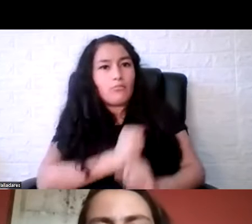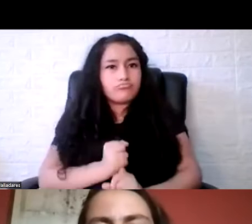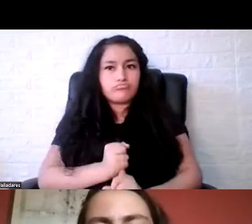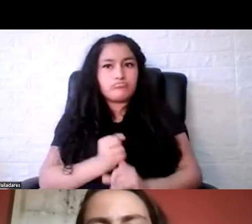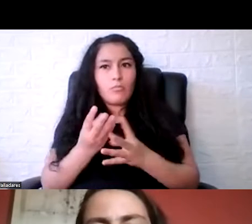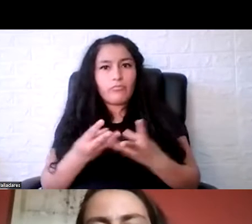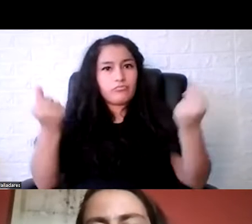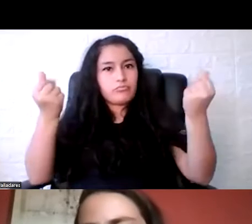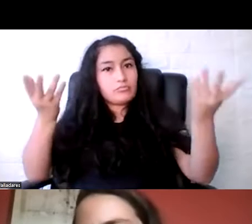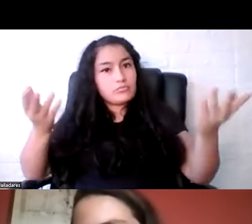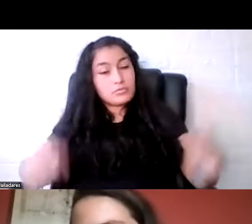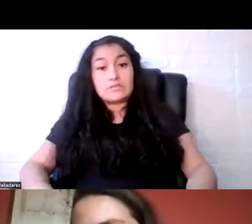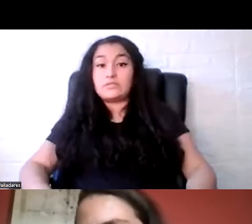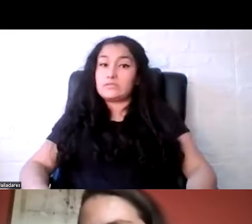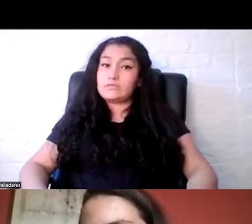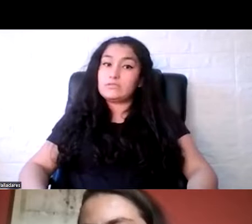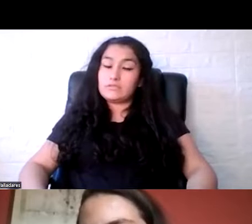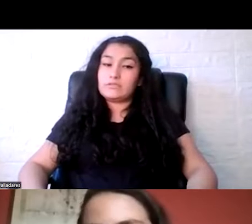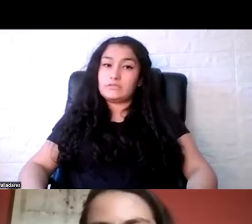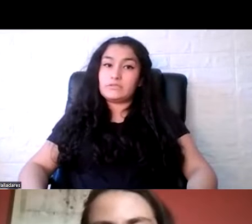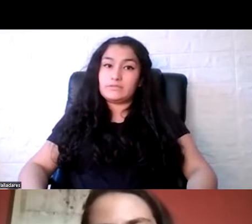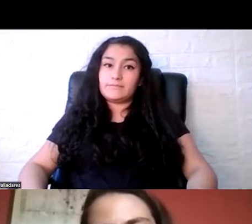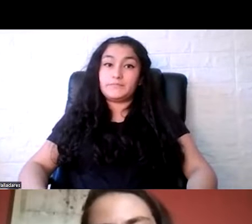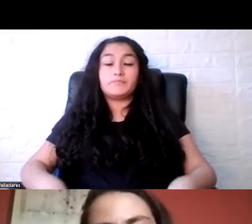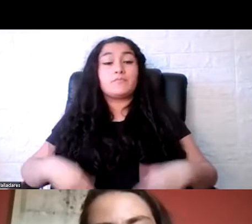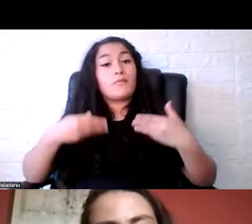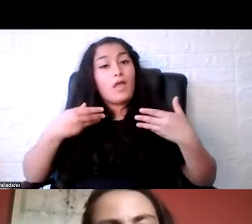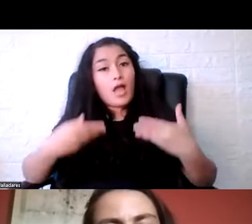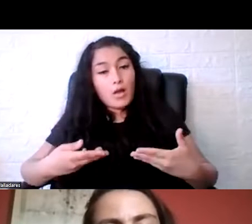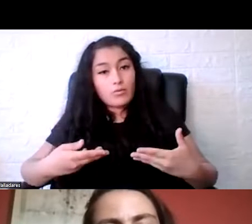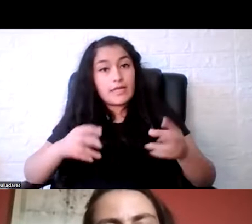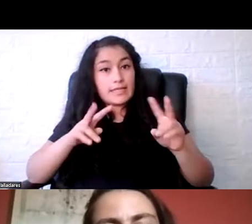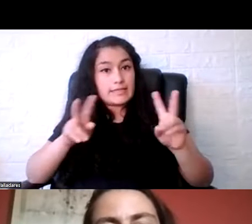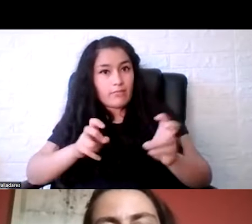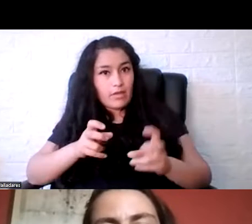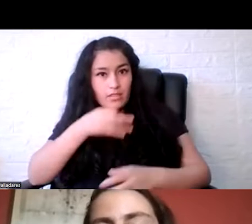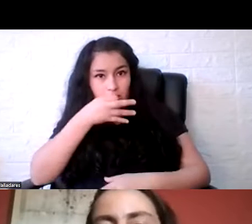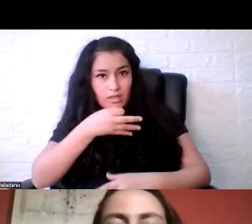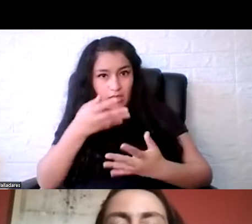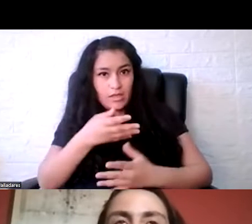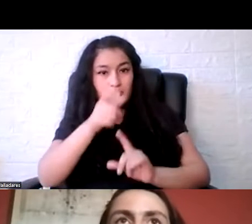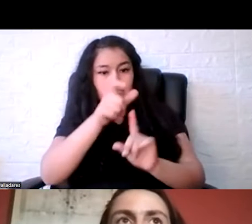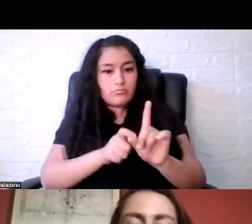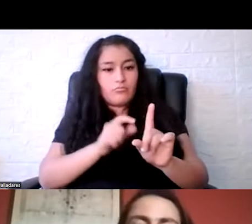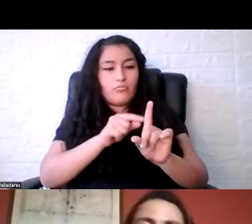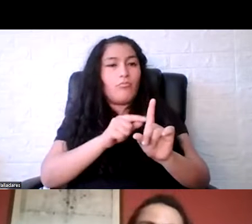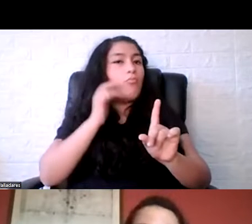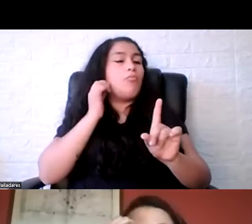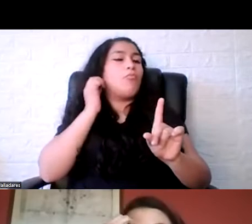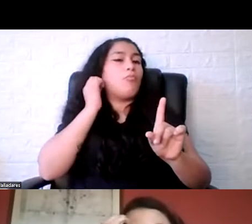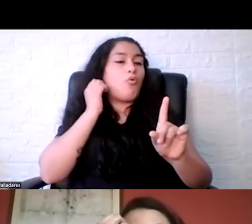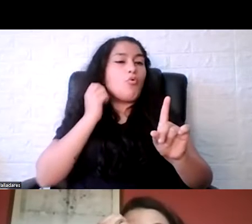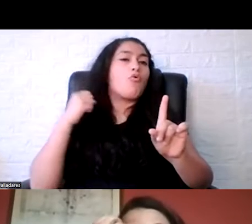última entrevista con esta activista por el agua, para mí fue crucial. Yo